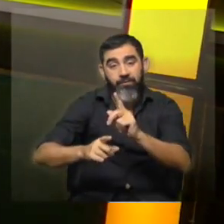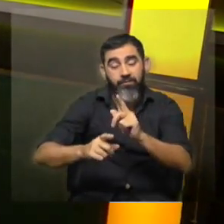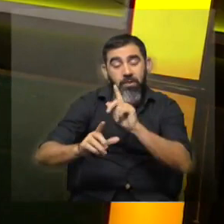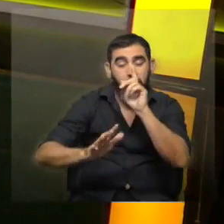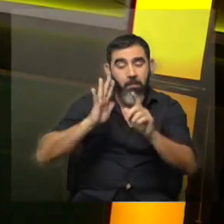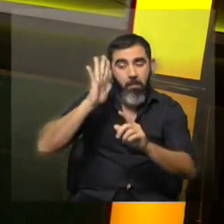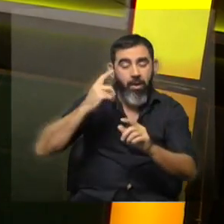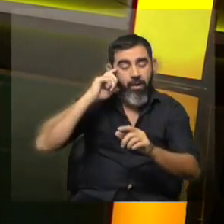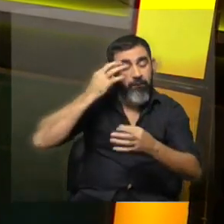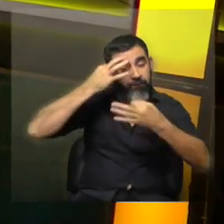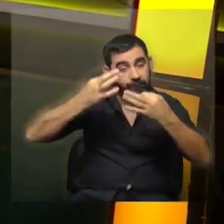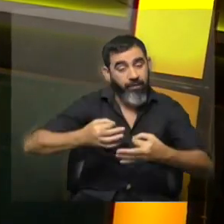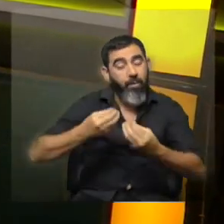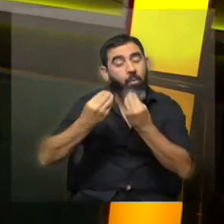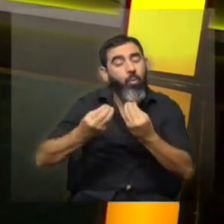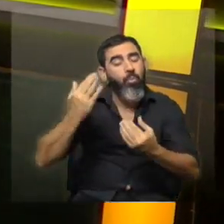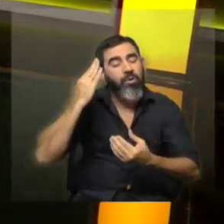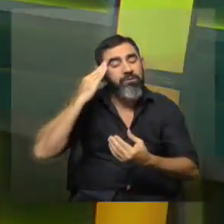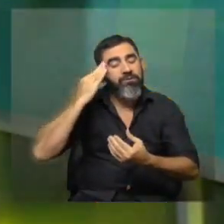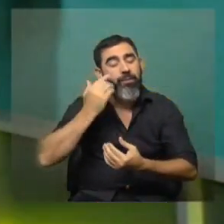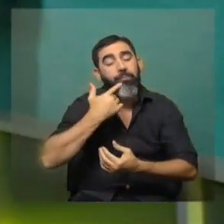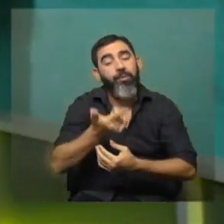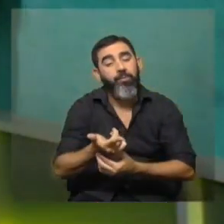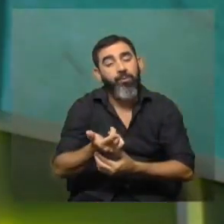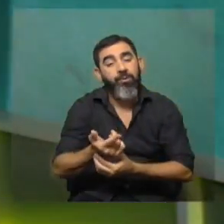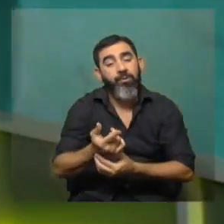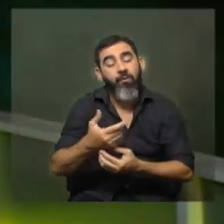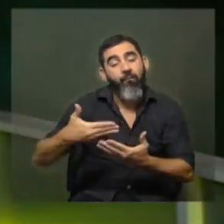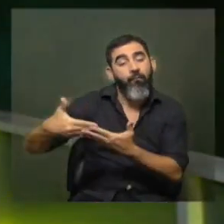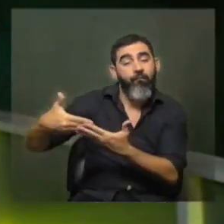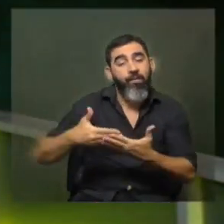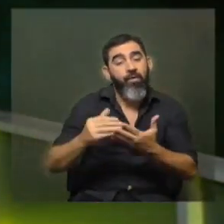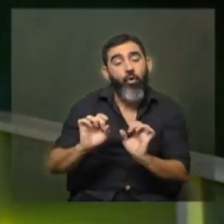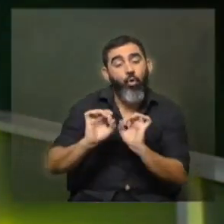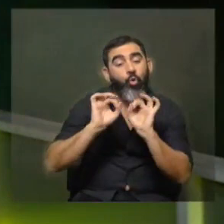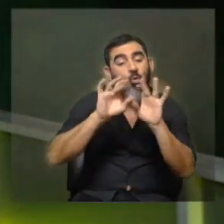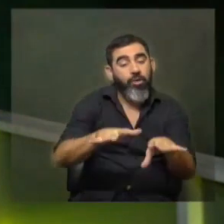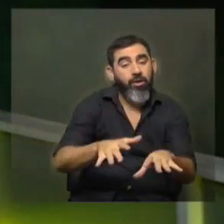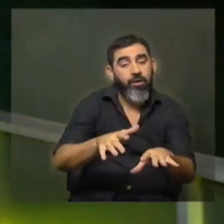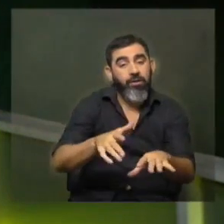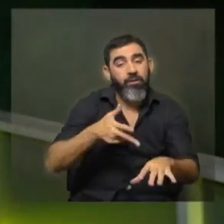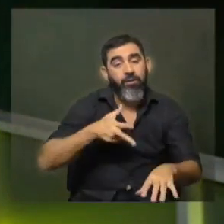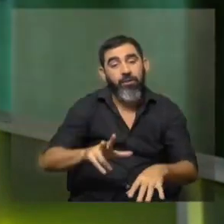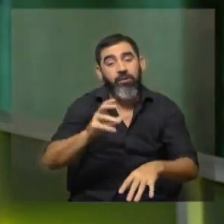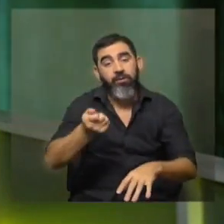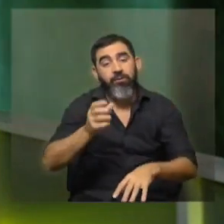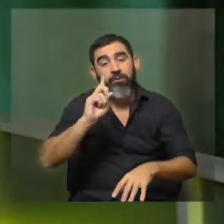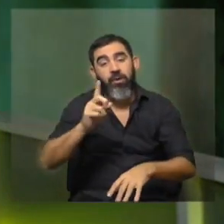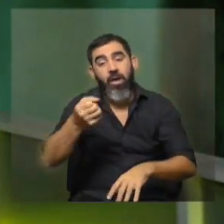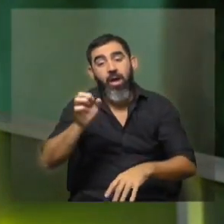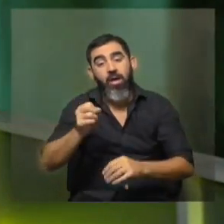parecería razonable, pero ¿cómo diagnosticar, por ejemplo, si un bebé fue contagiado con Trypanosoma cruzi por la